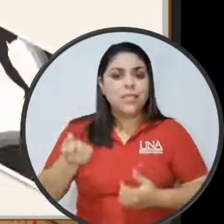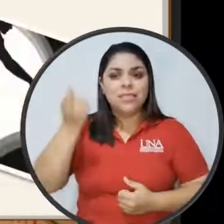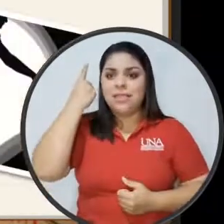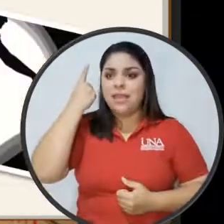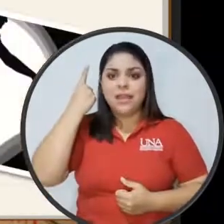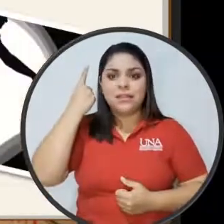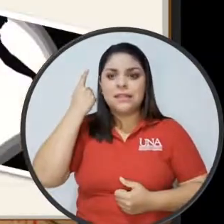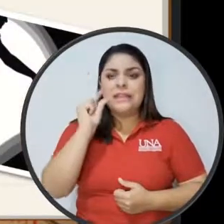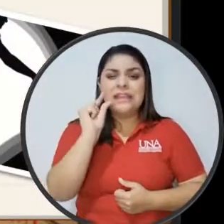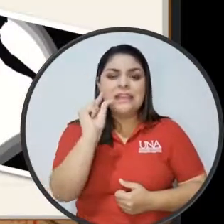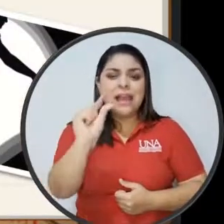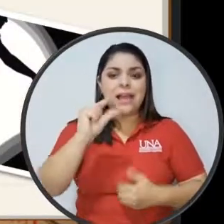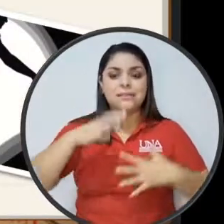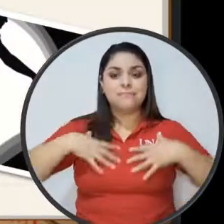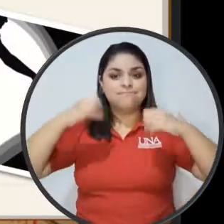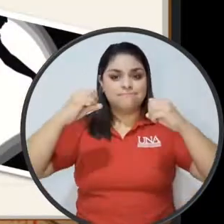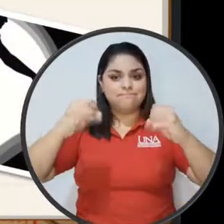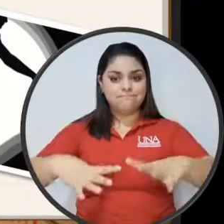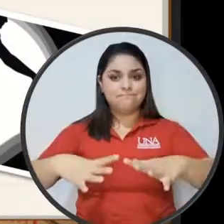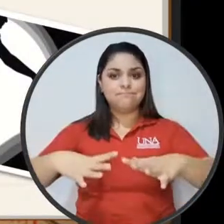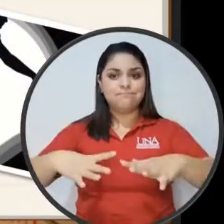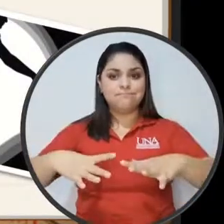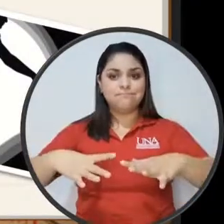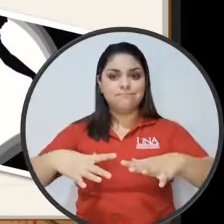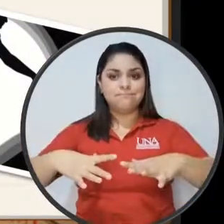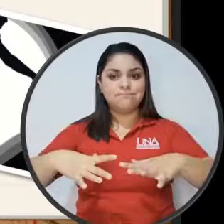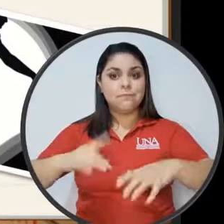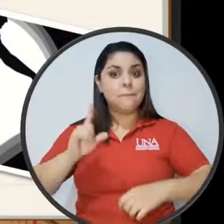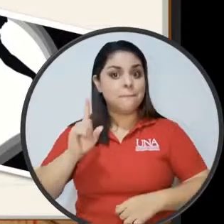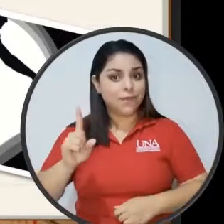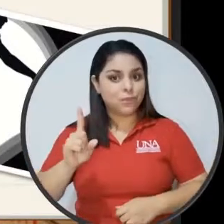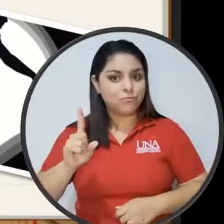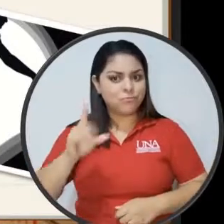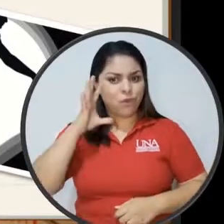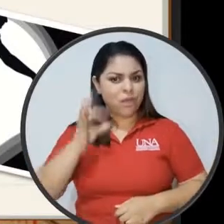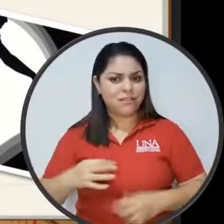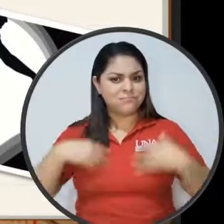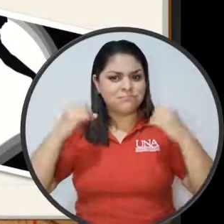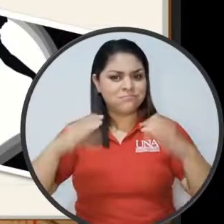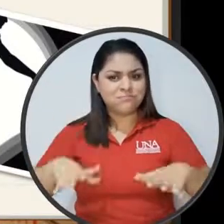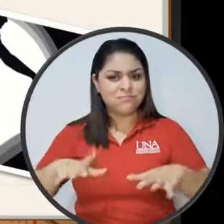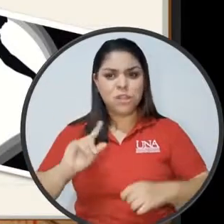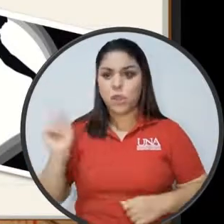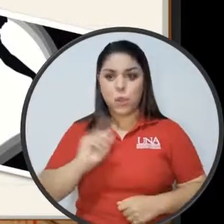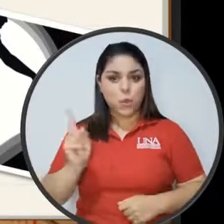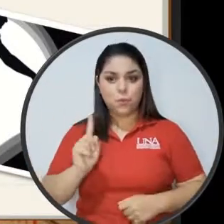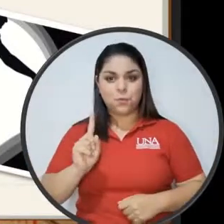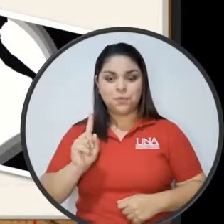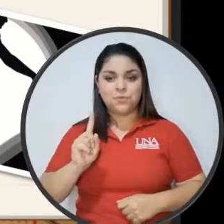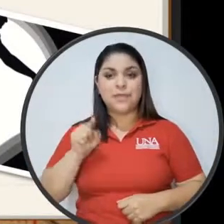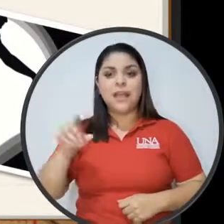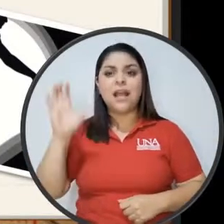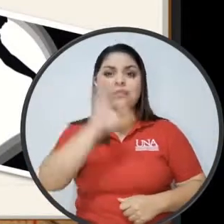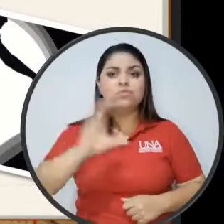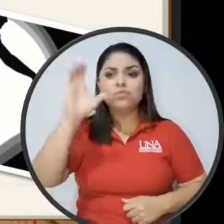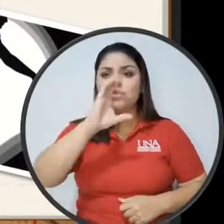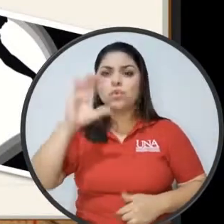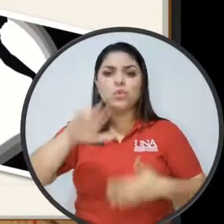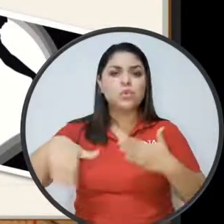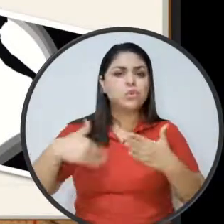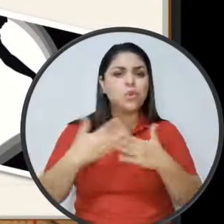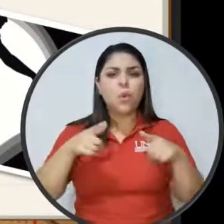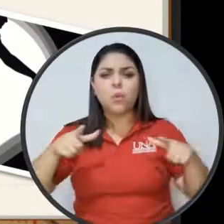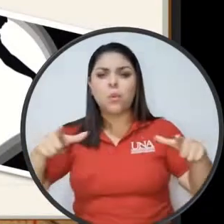no comprendido y a punto de tirar la toalla. Pero no crean que se rindió. No. Buscó por